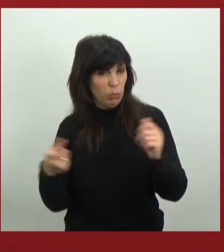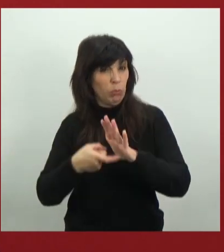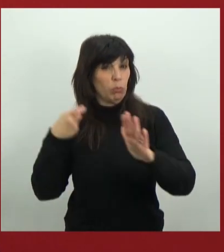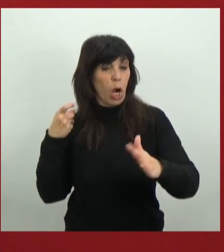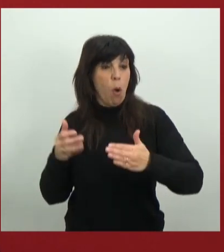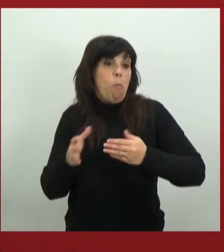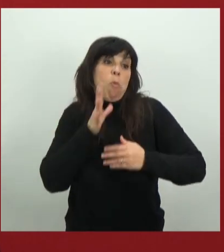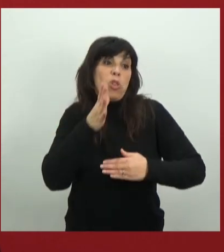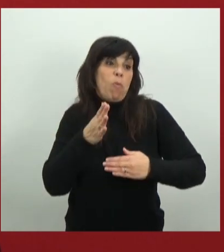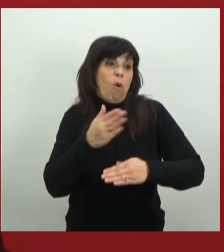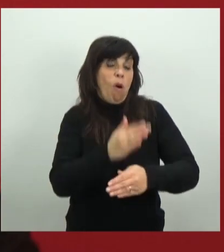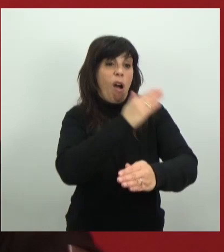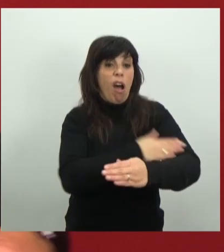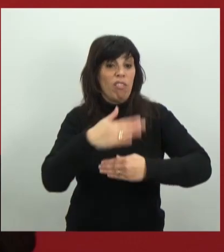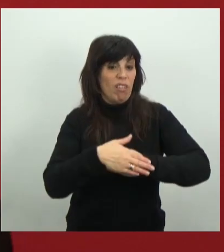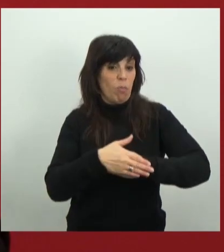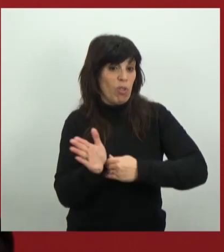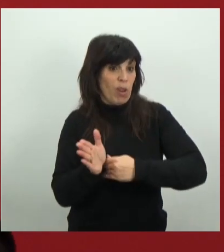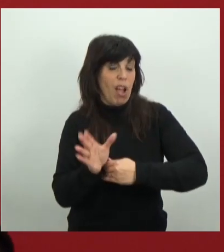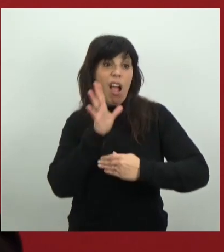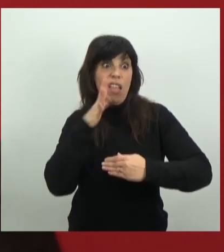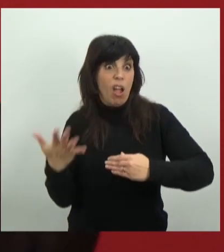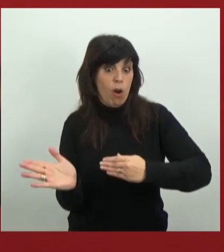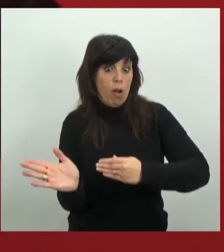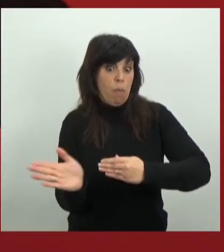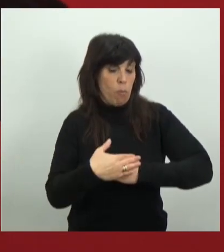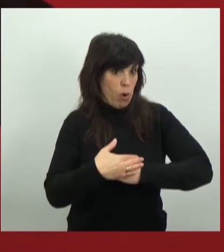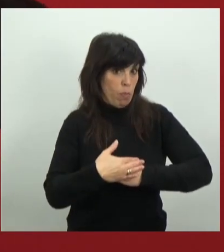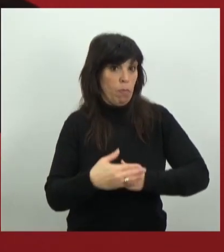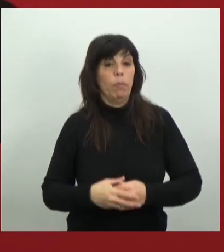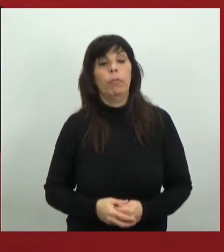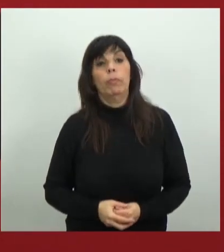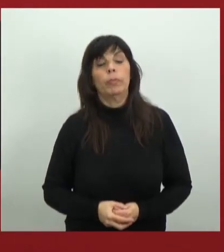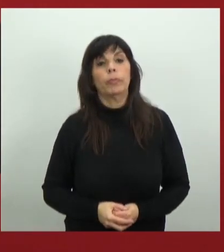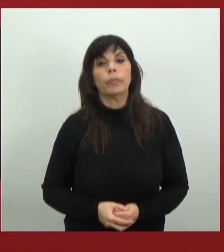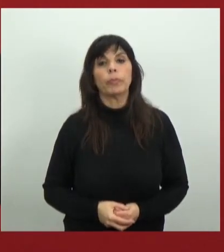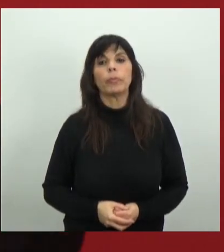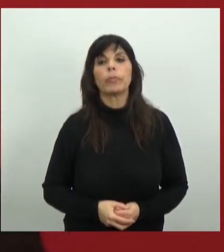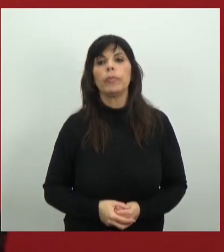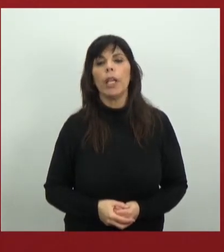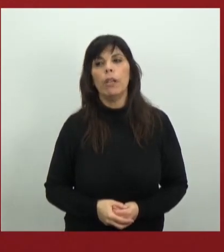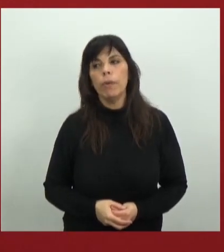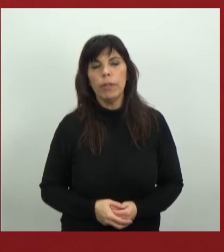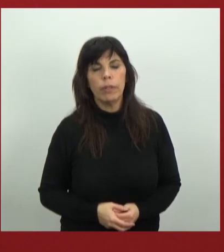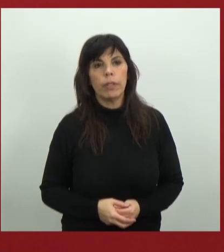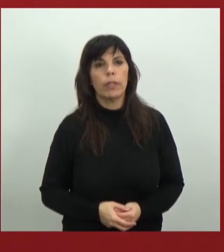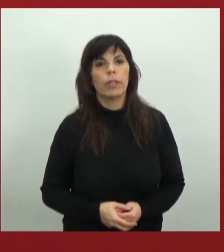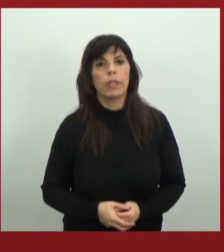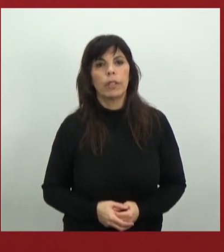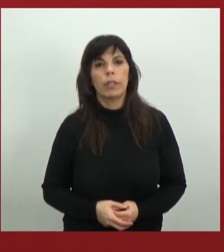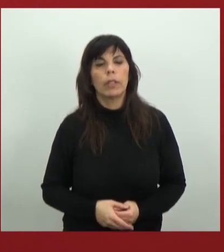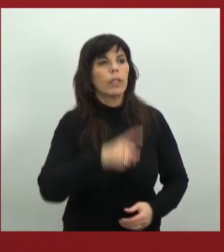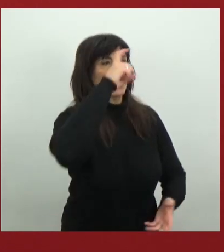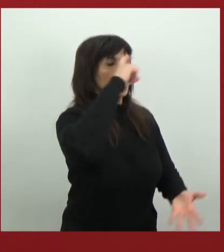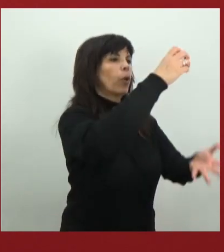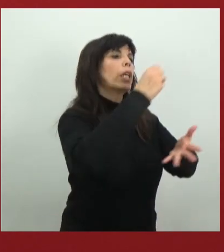cerrado. Hay unos versículos en el Antiguo Testamento que es precioso, que te va a dejar aprender algo. En